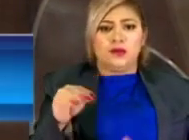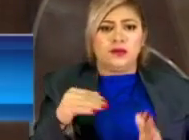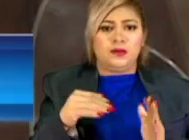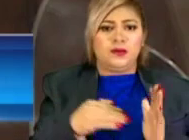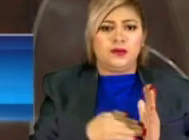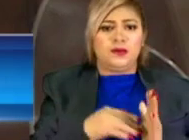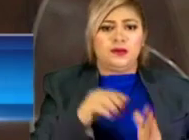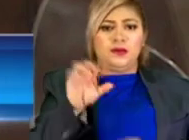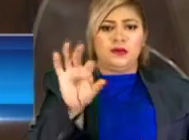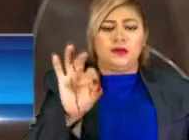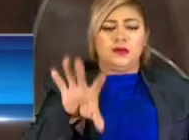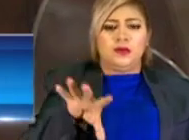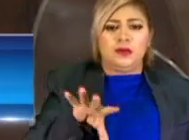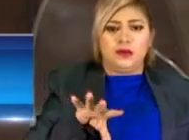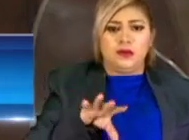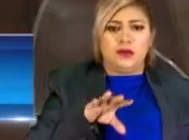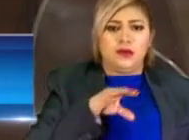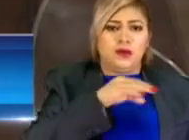41.900 beneficiarios.